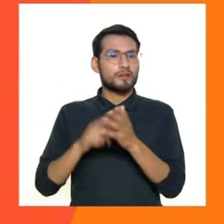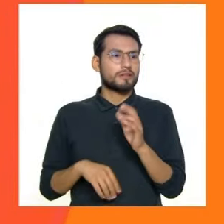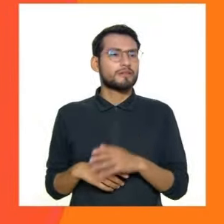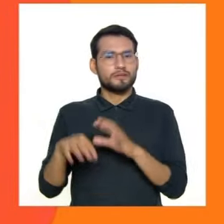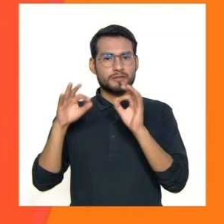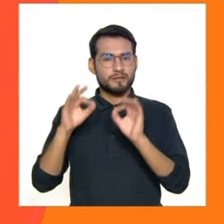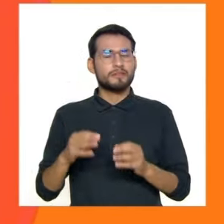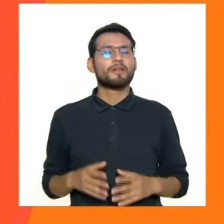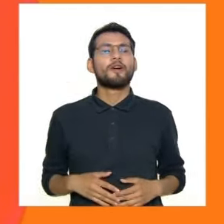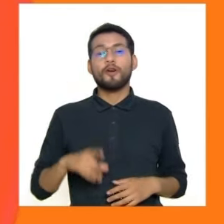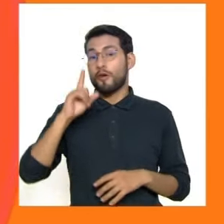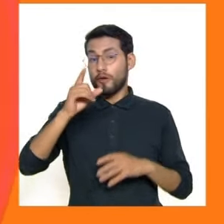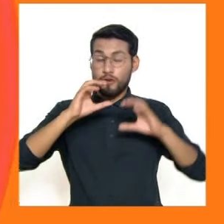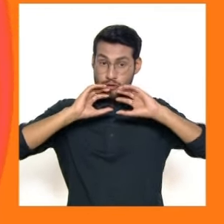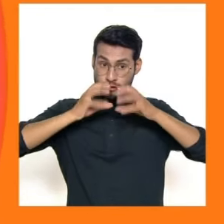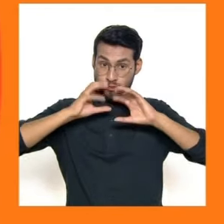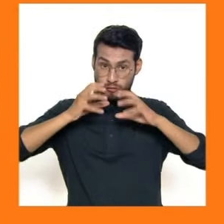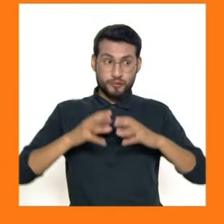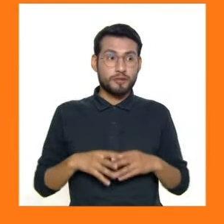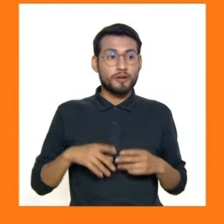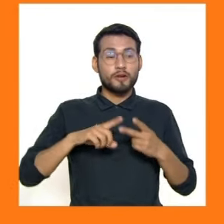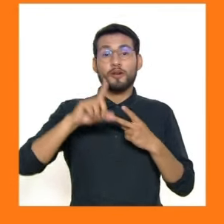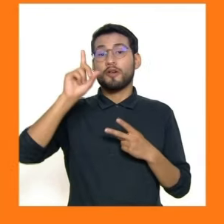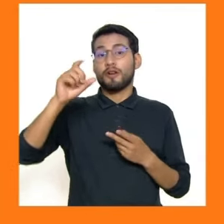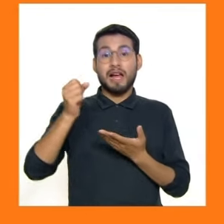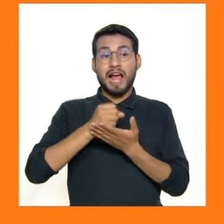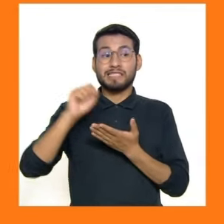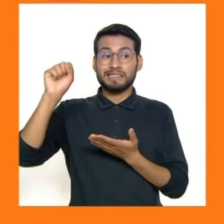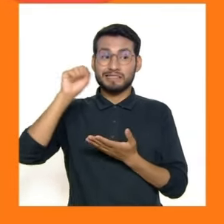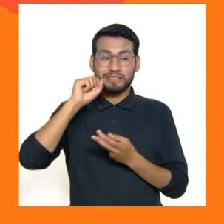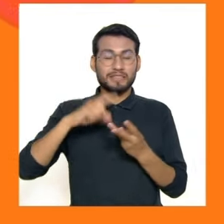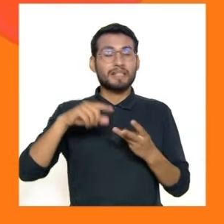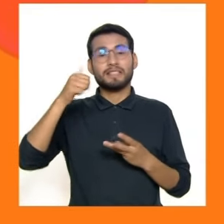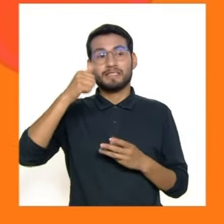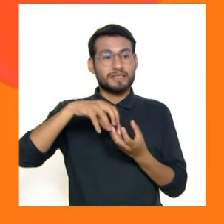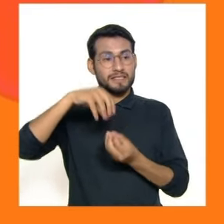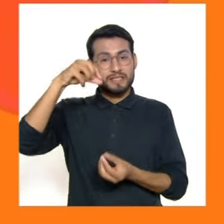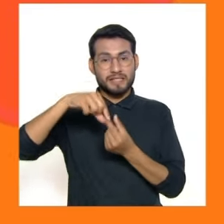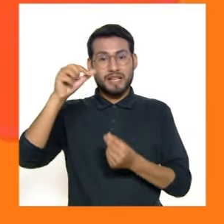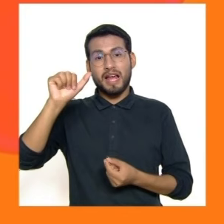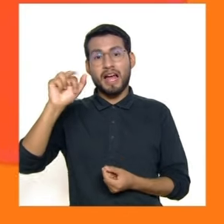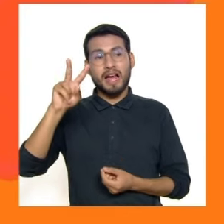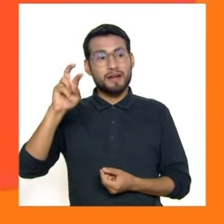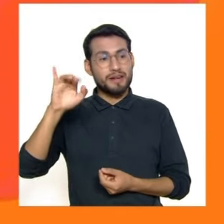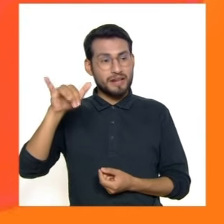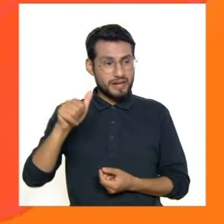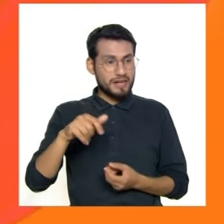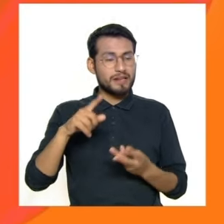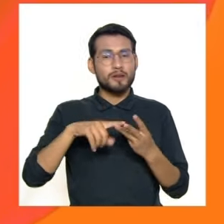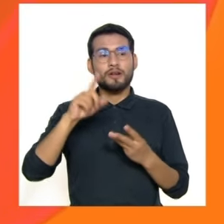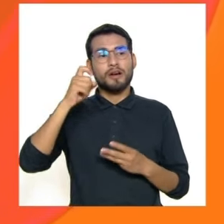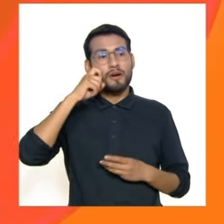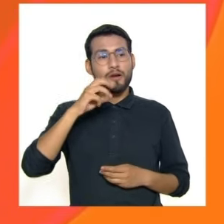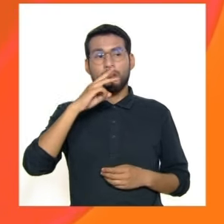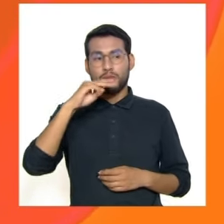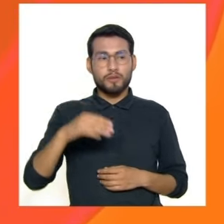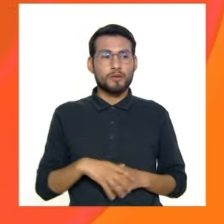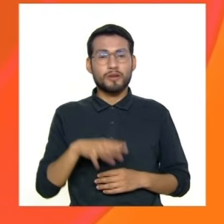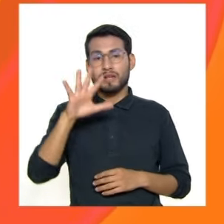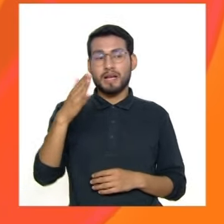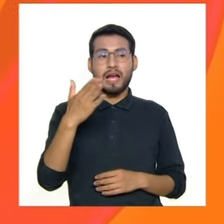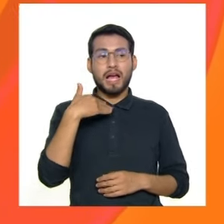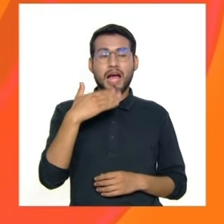está falta un choclo choc una zanahoria una zanahoria 10 vainas de alberja 10 vainas de alberja una cebolla morada una cebolla morada cinco